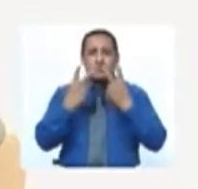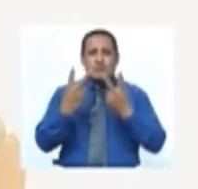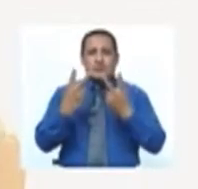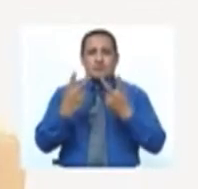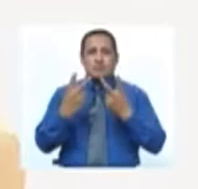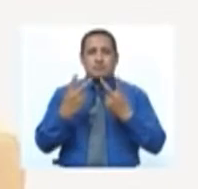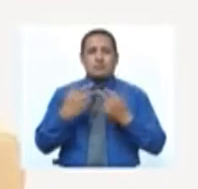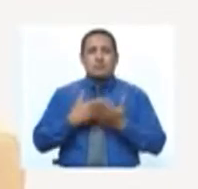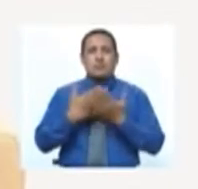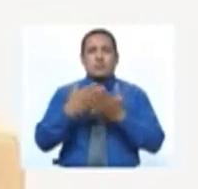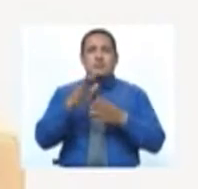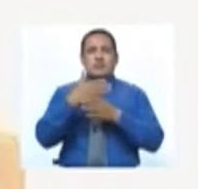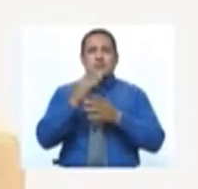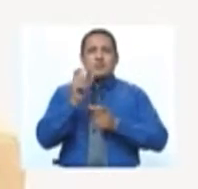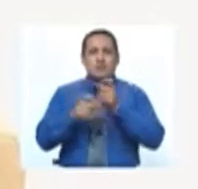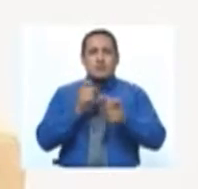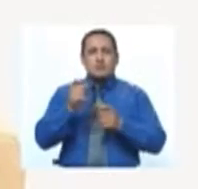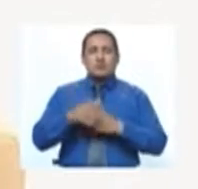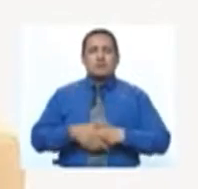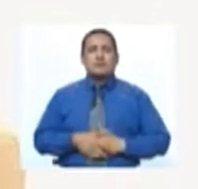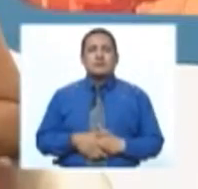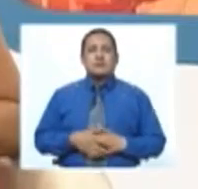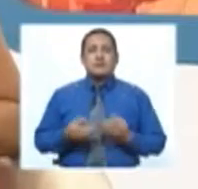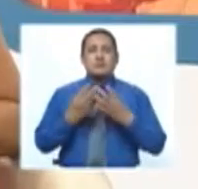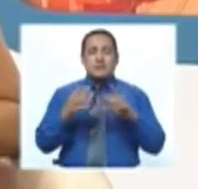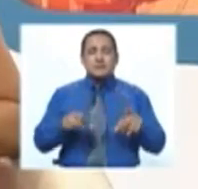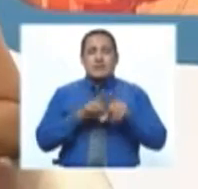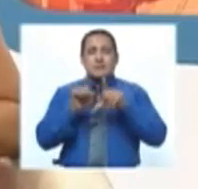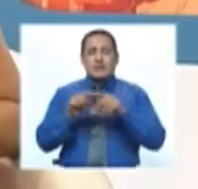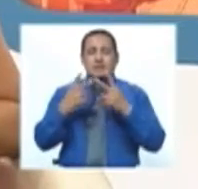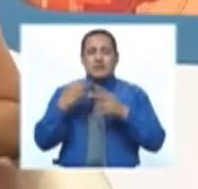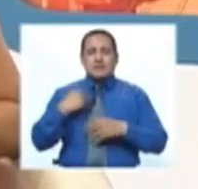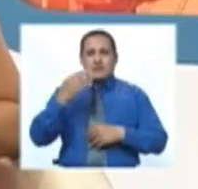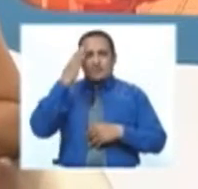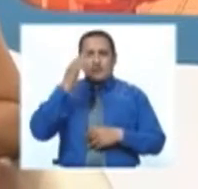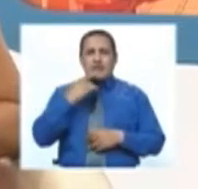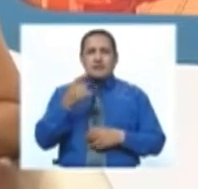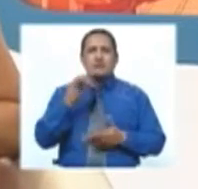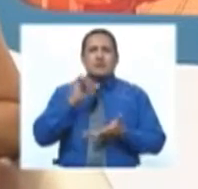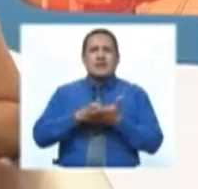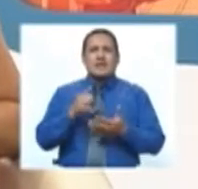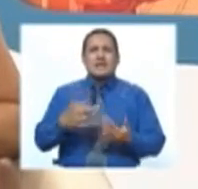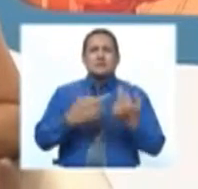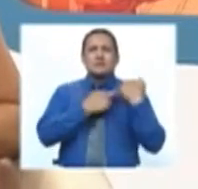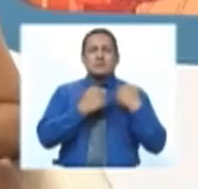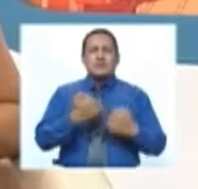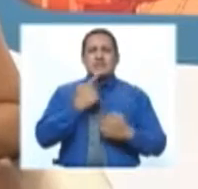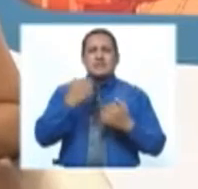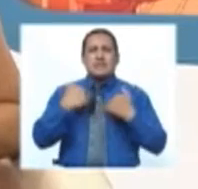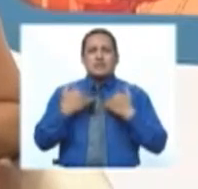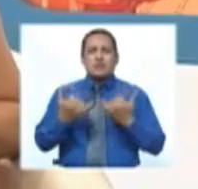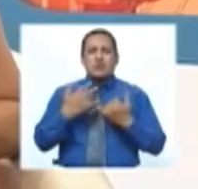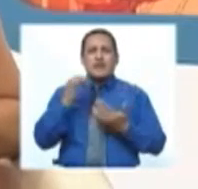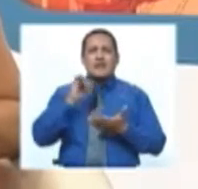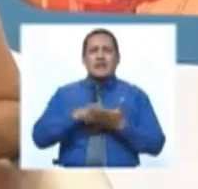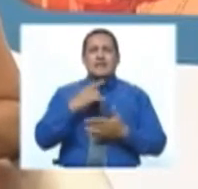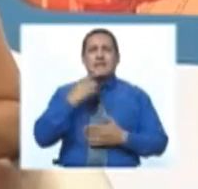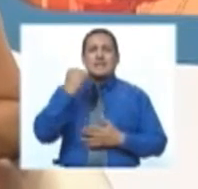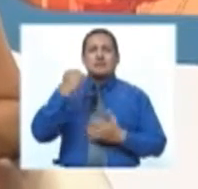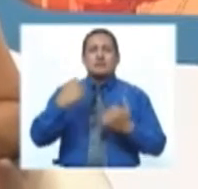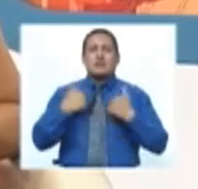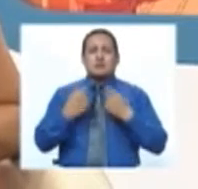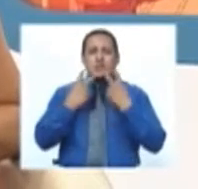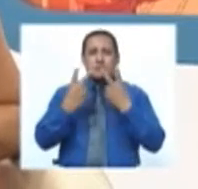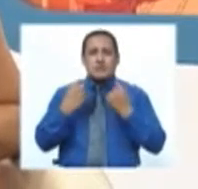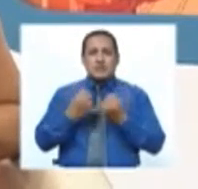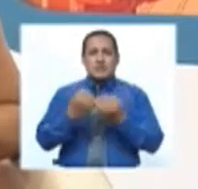llega la participación de los ciudadanos. Y sobre todo saber eso, ¿no? Qué responsabilidades tenemos y qué derechos también tenemos